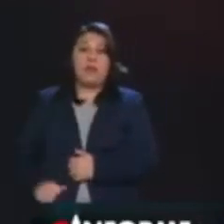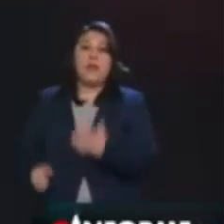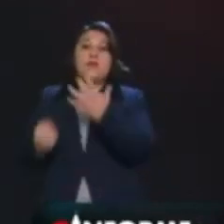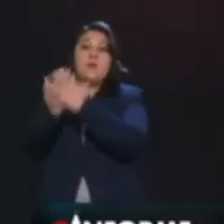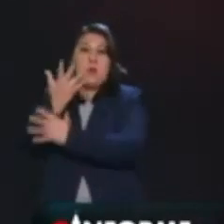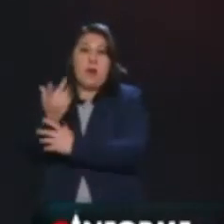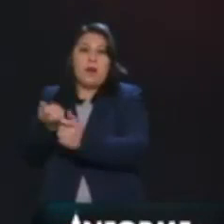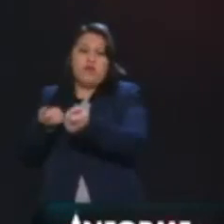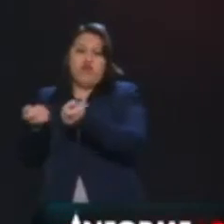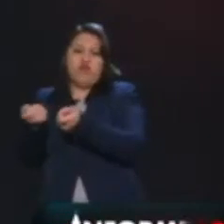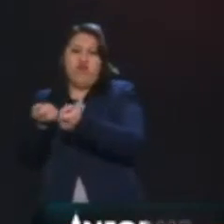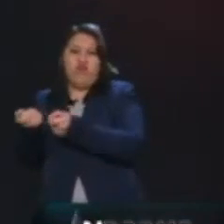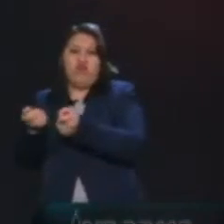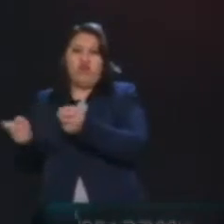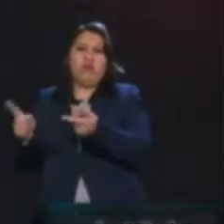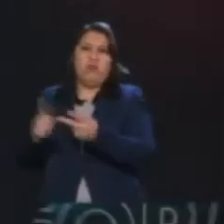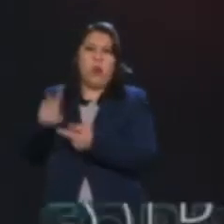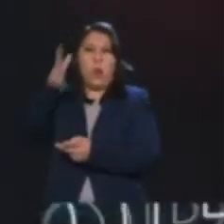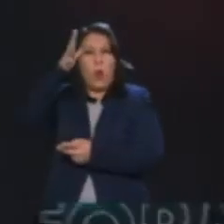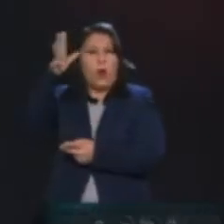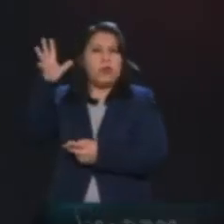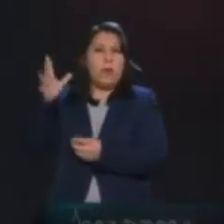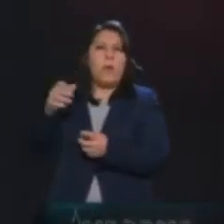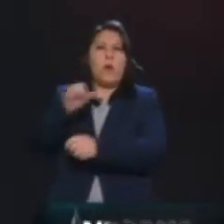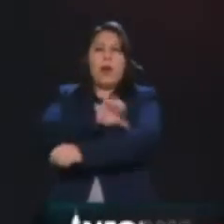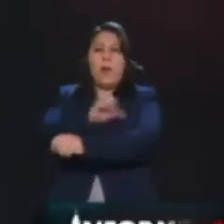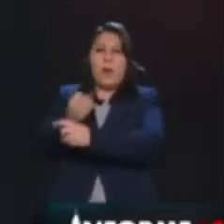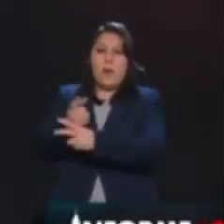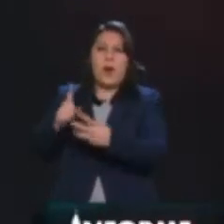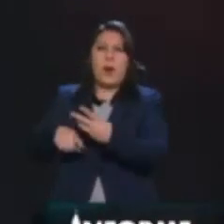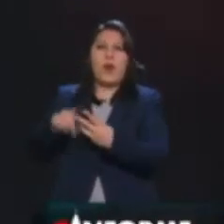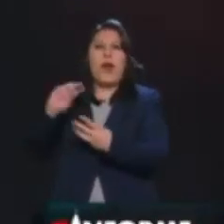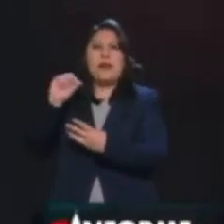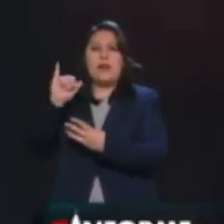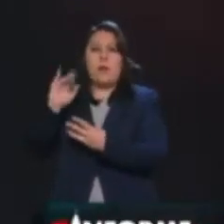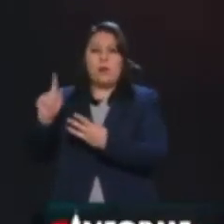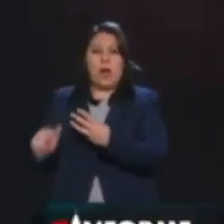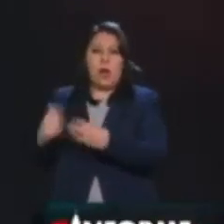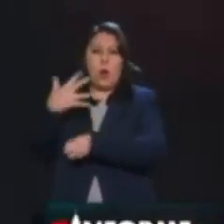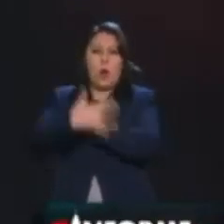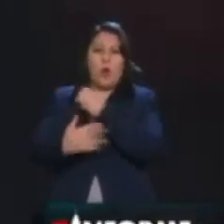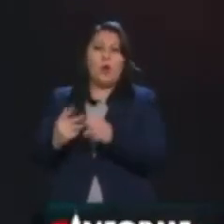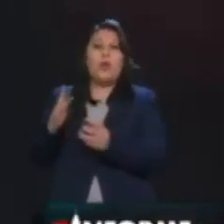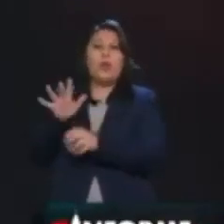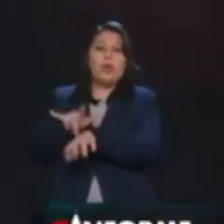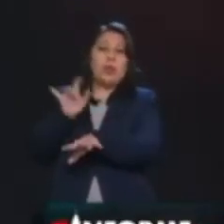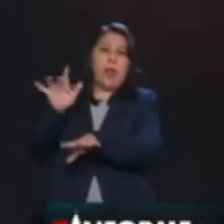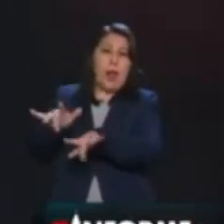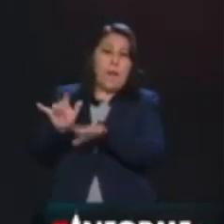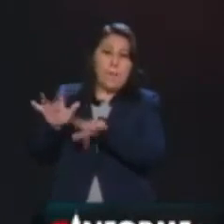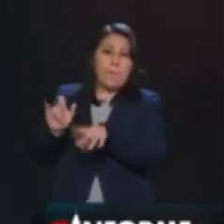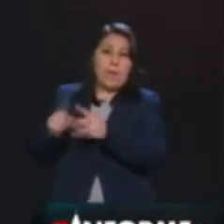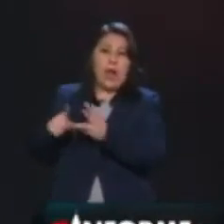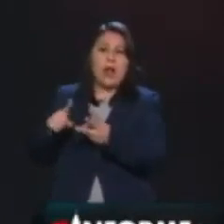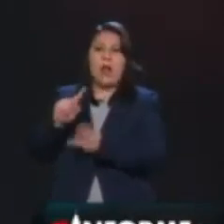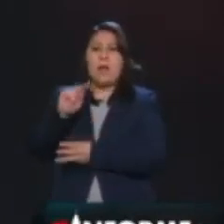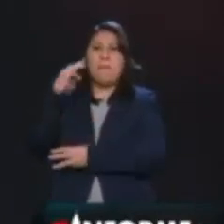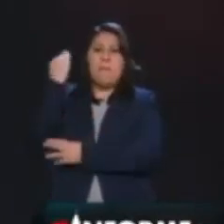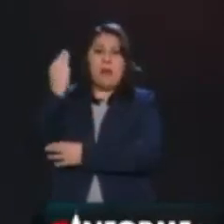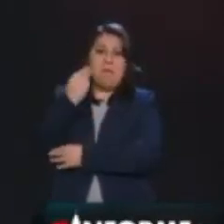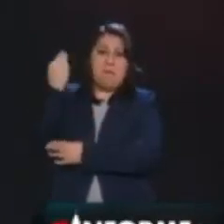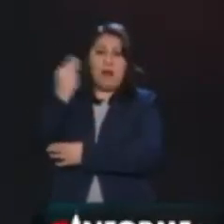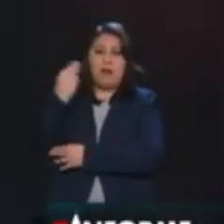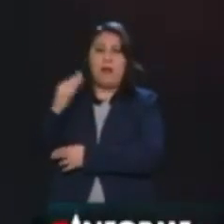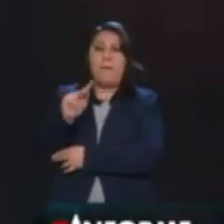Álvaro Obregón, Azcapotzalco, Coyoacán, Magdalena Contreras, Miguel Hidalgo, Milpa Alta, Tláhuac, Tlalpan y Venustiano